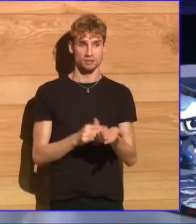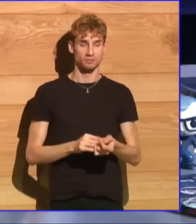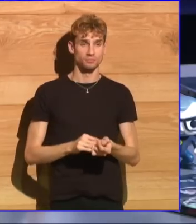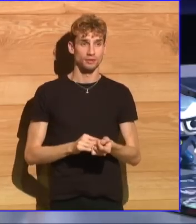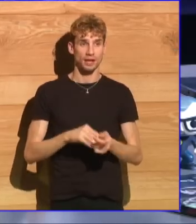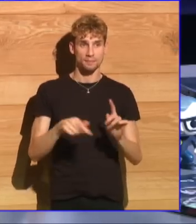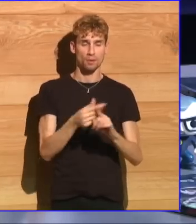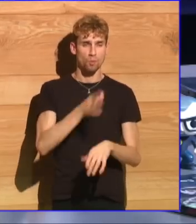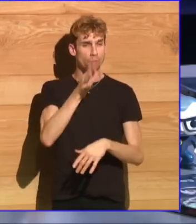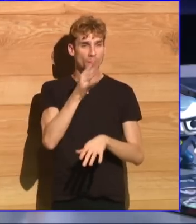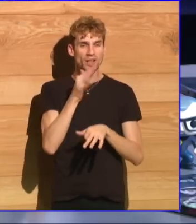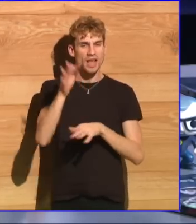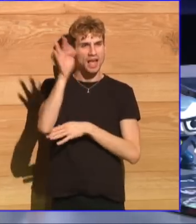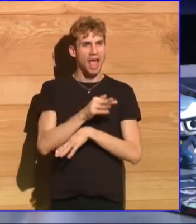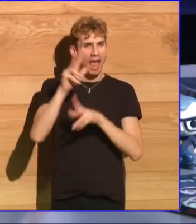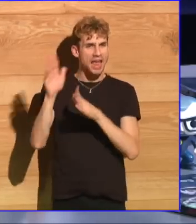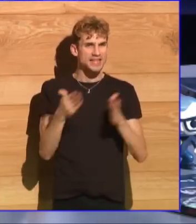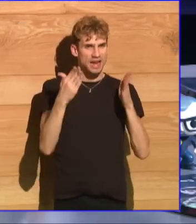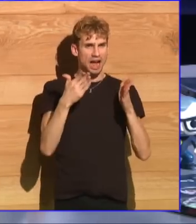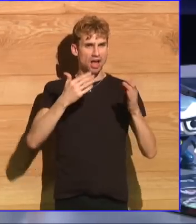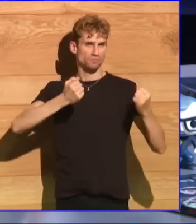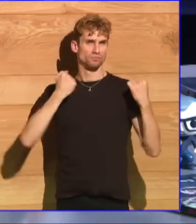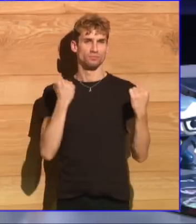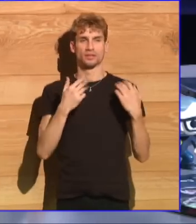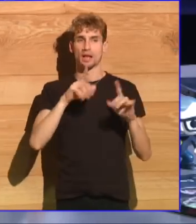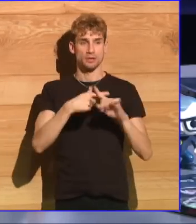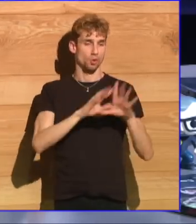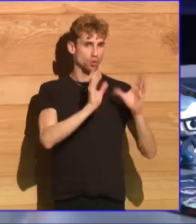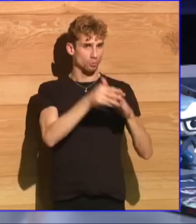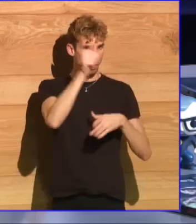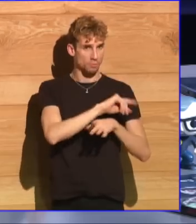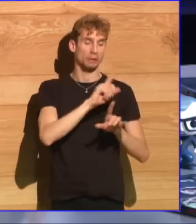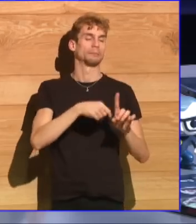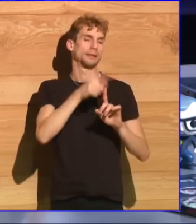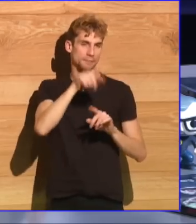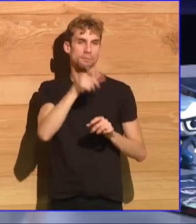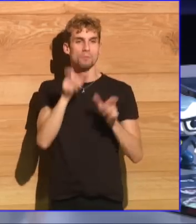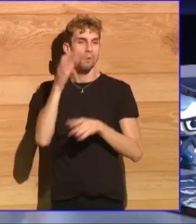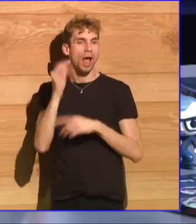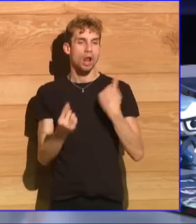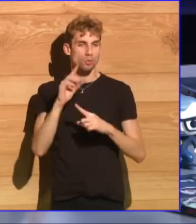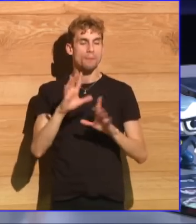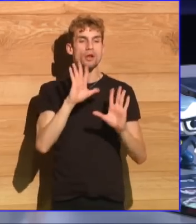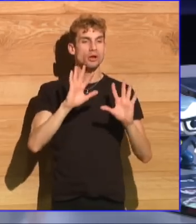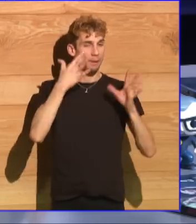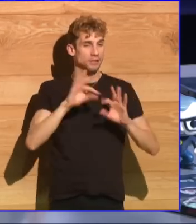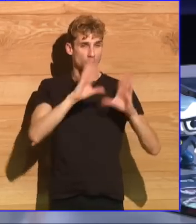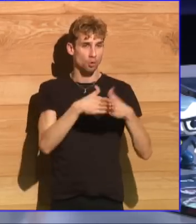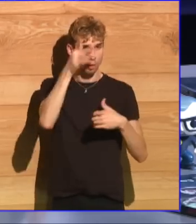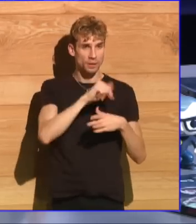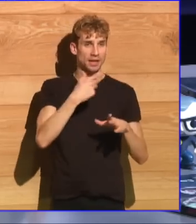una escena que es tan intensa porque sois un grupo de hombres, hay también algunas más mujeres, pero un grupo de hombres que sienten